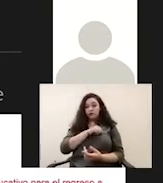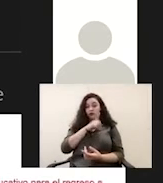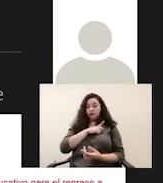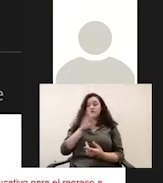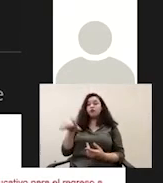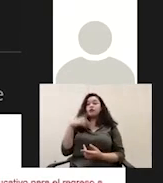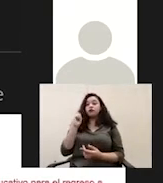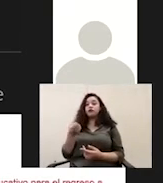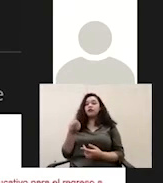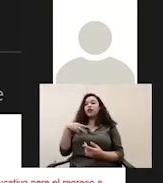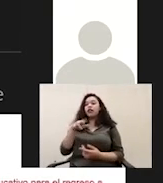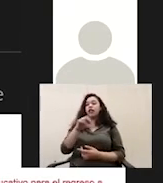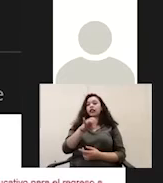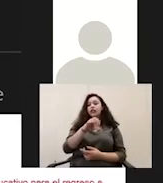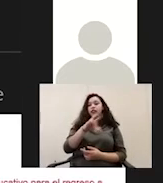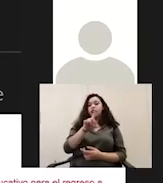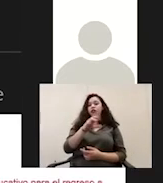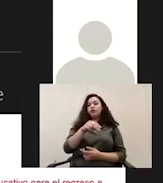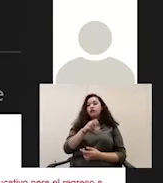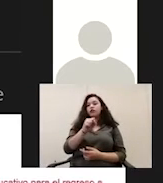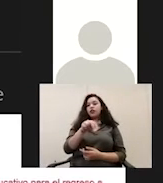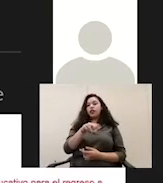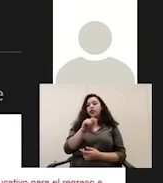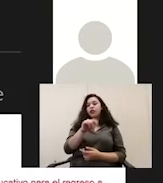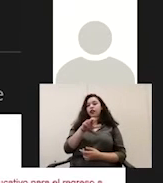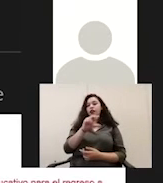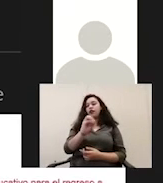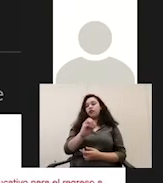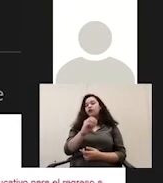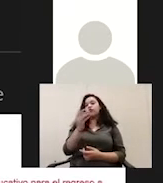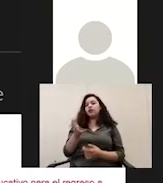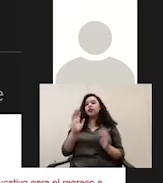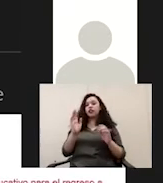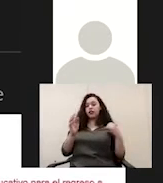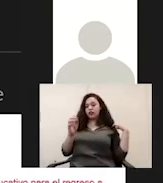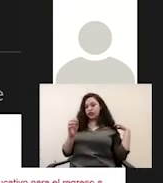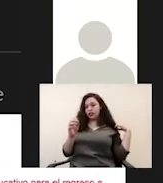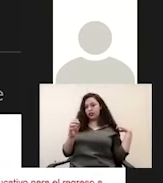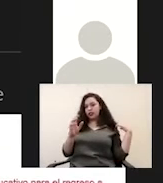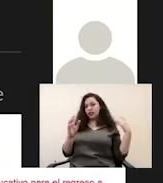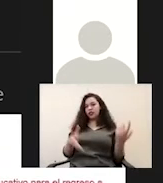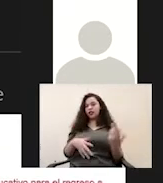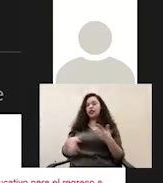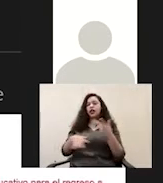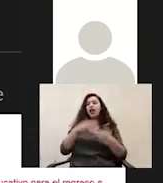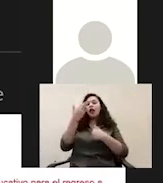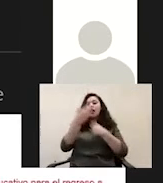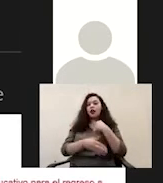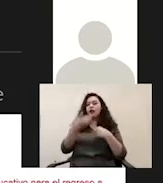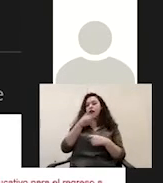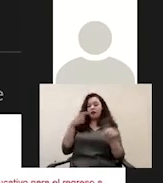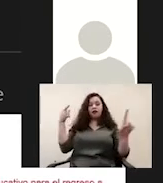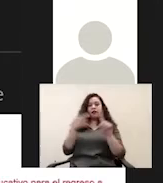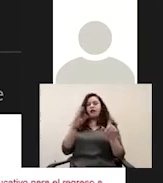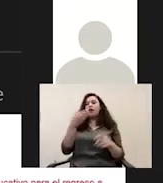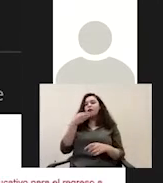Bueno, que el residuo sanitario va a ser clasificado como residuo sanitario y va a tener una disposición final correcta en